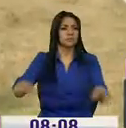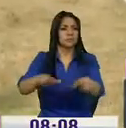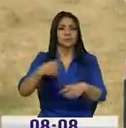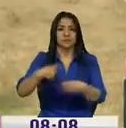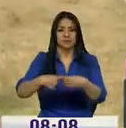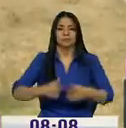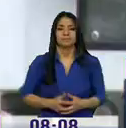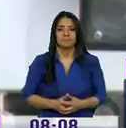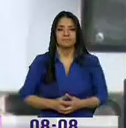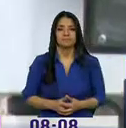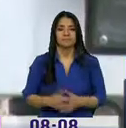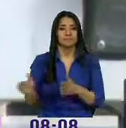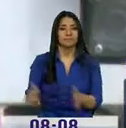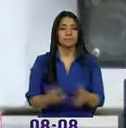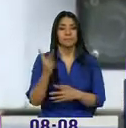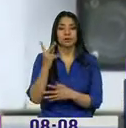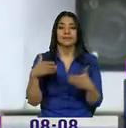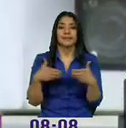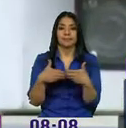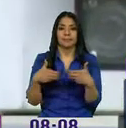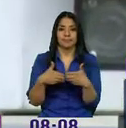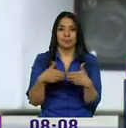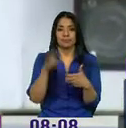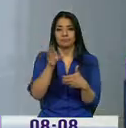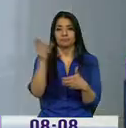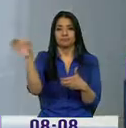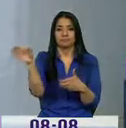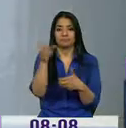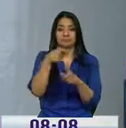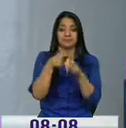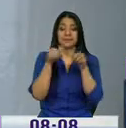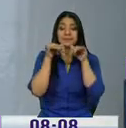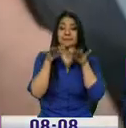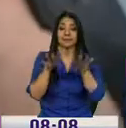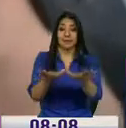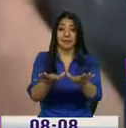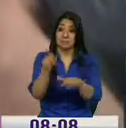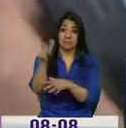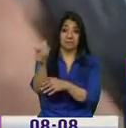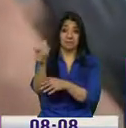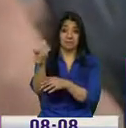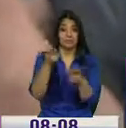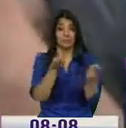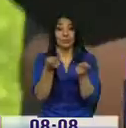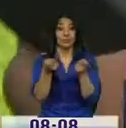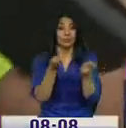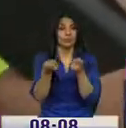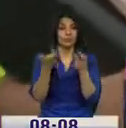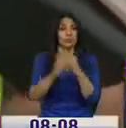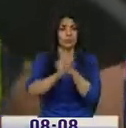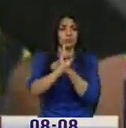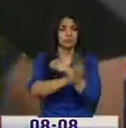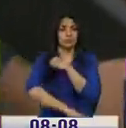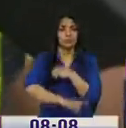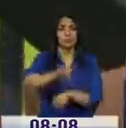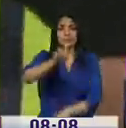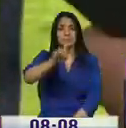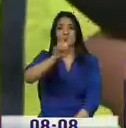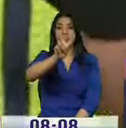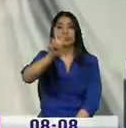urbe, además de 2 equipos móviles. Solo en el mes de septiembre, con la ayuda de estos aparatos portátiles, se han sancionado a